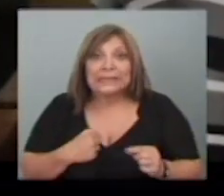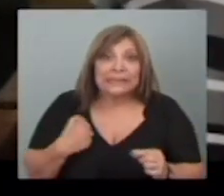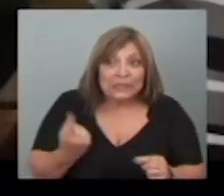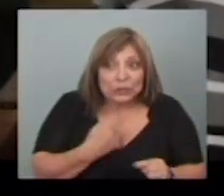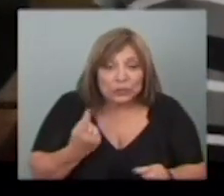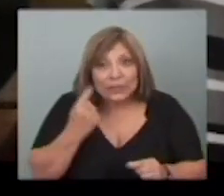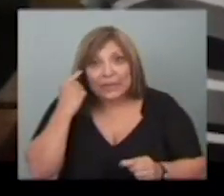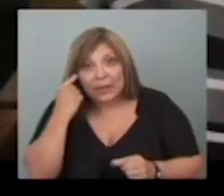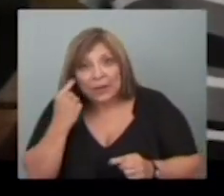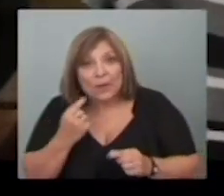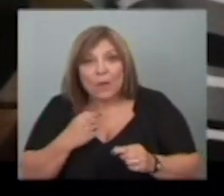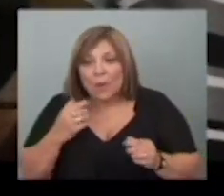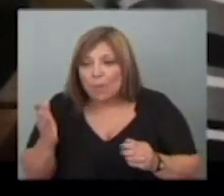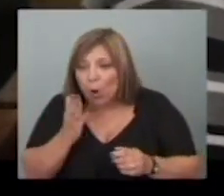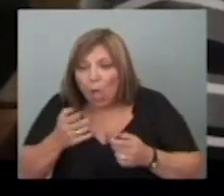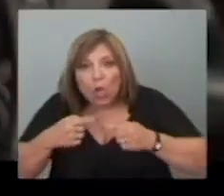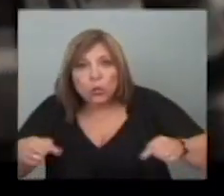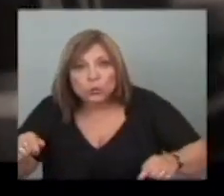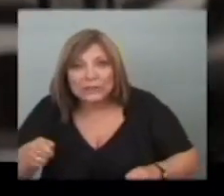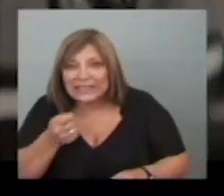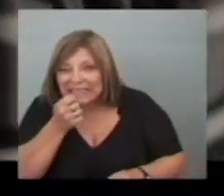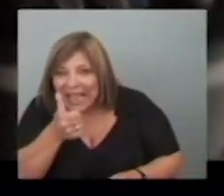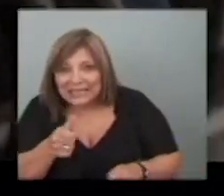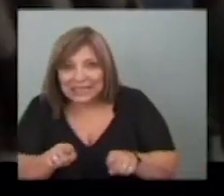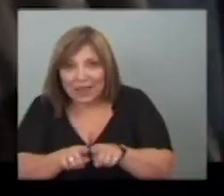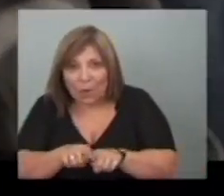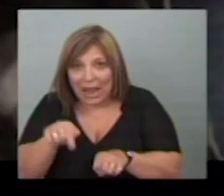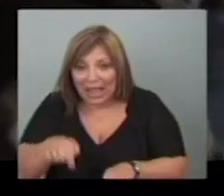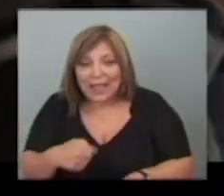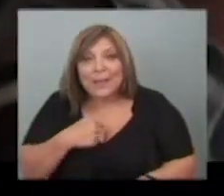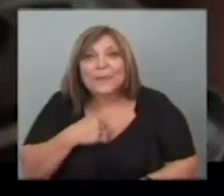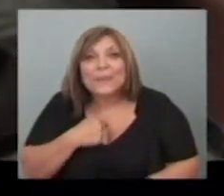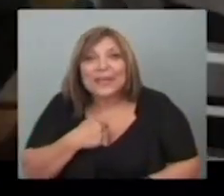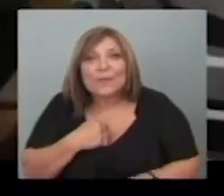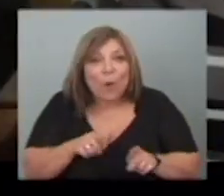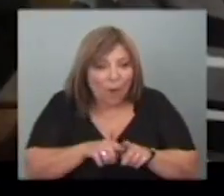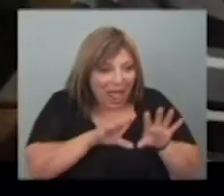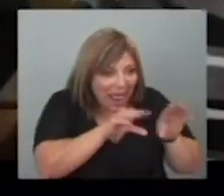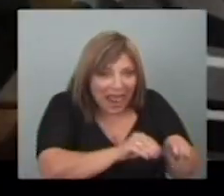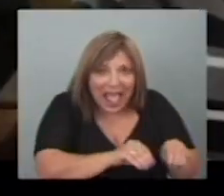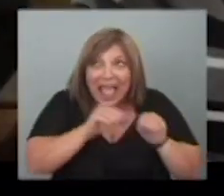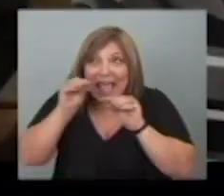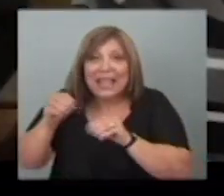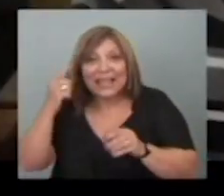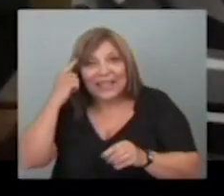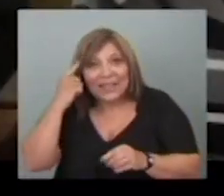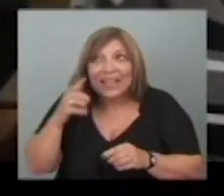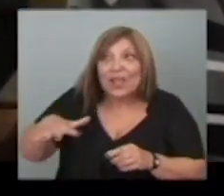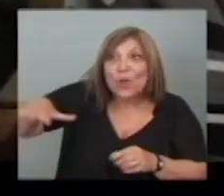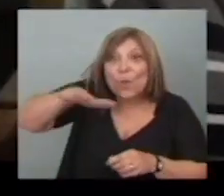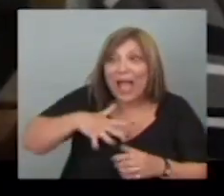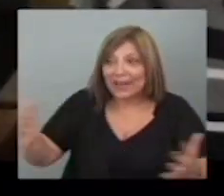logramos hacer un producto casi igual al de acá. Lo mío era trasladar un poco a la gente en ese